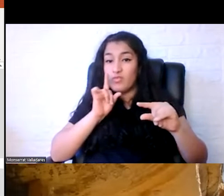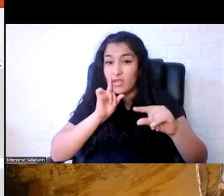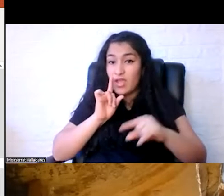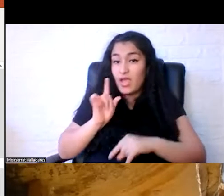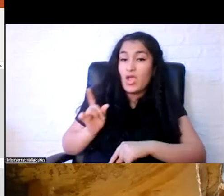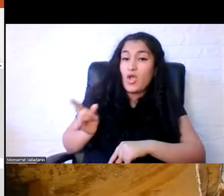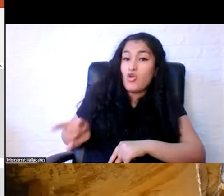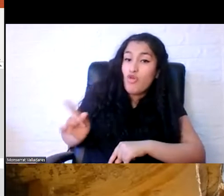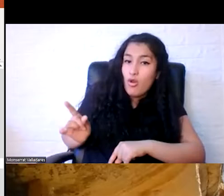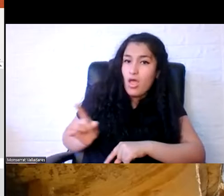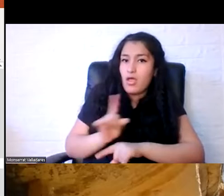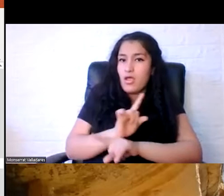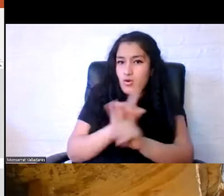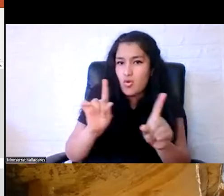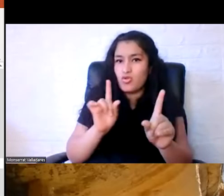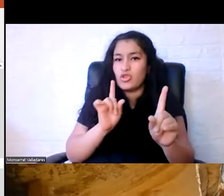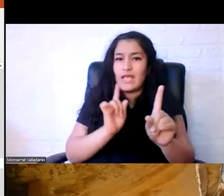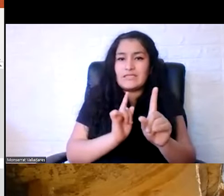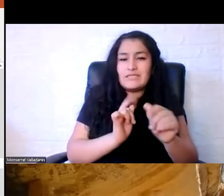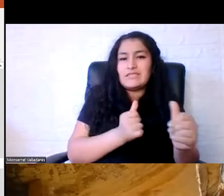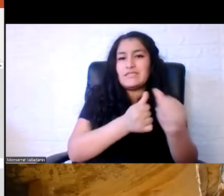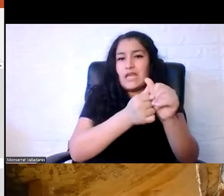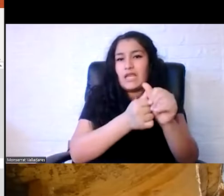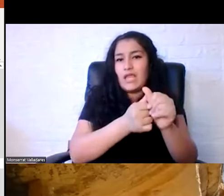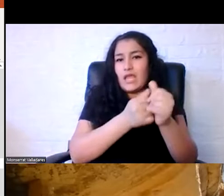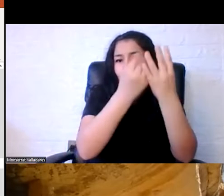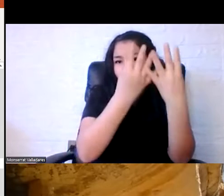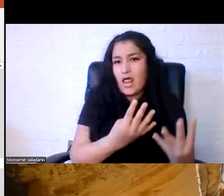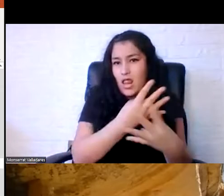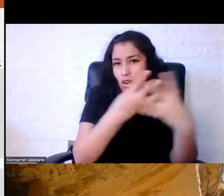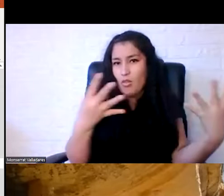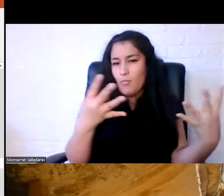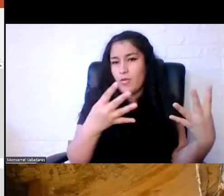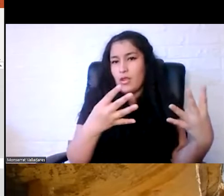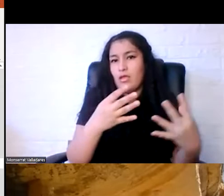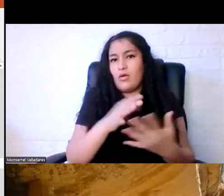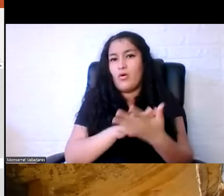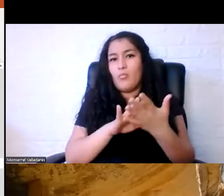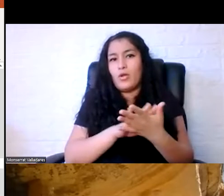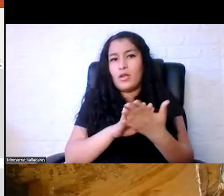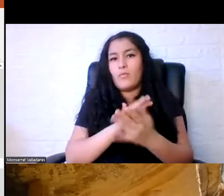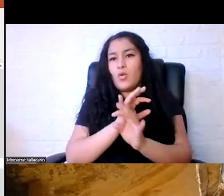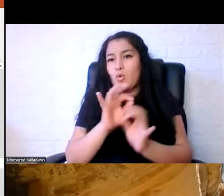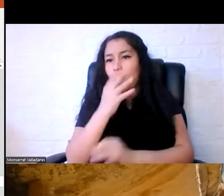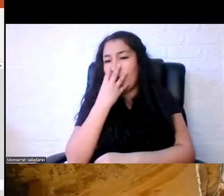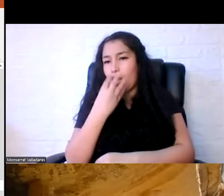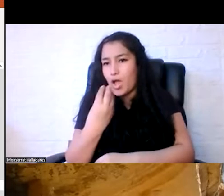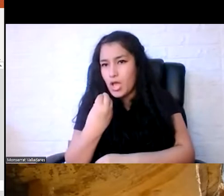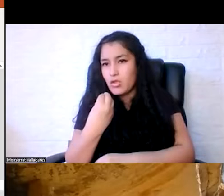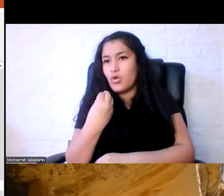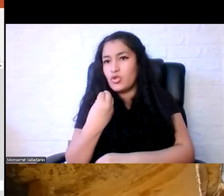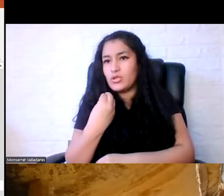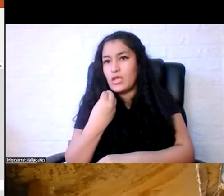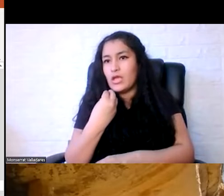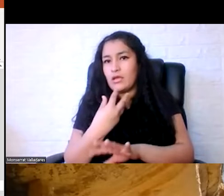nunca los coyones llenan los panteones, el estigma, pues